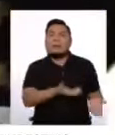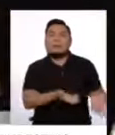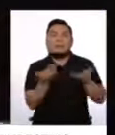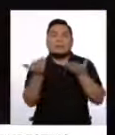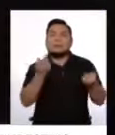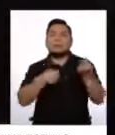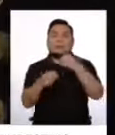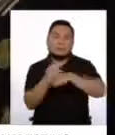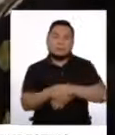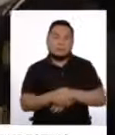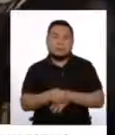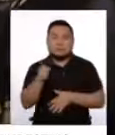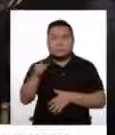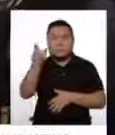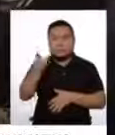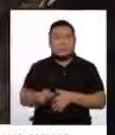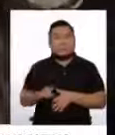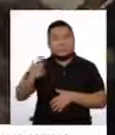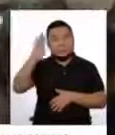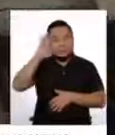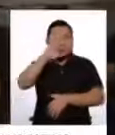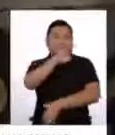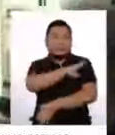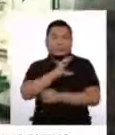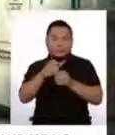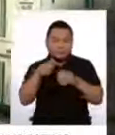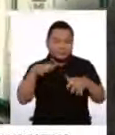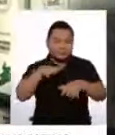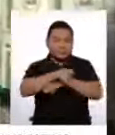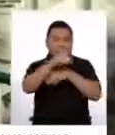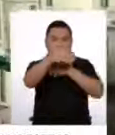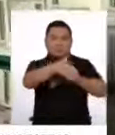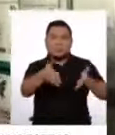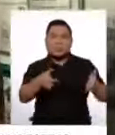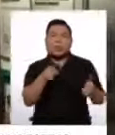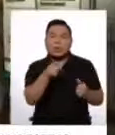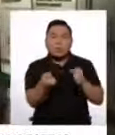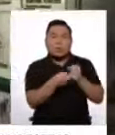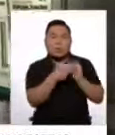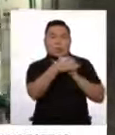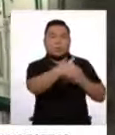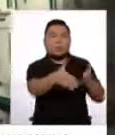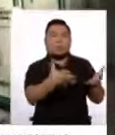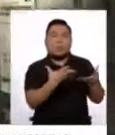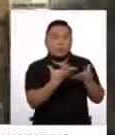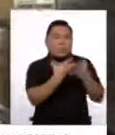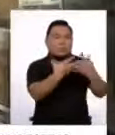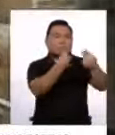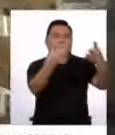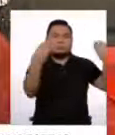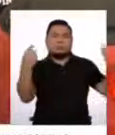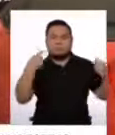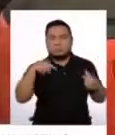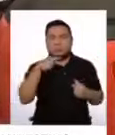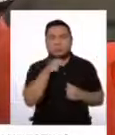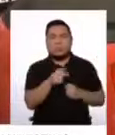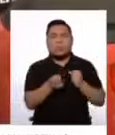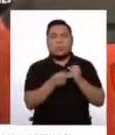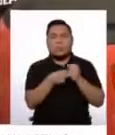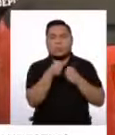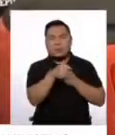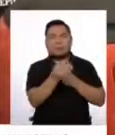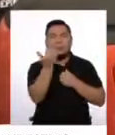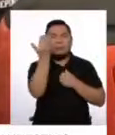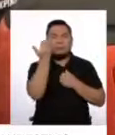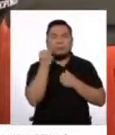Personal de la Ederíncri de la Fiscalía clausuraron este almacén donde se encontró más de un millar de productos farmacéuticos. Este